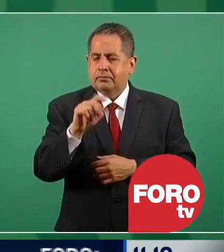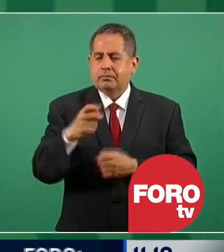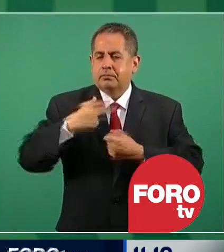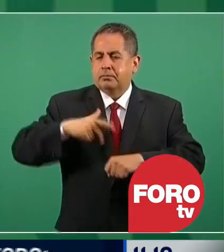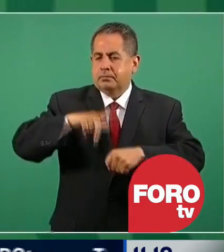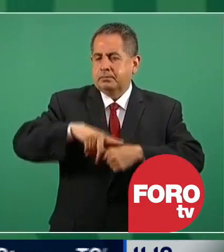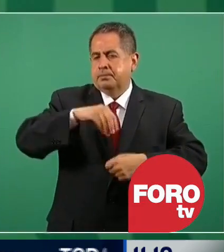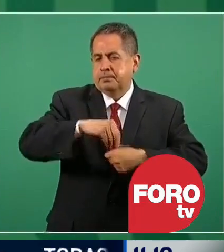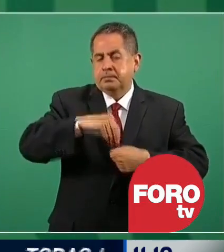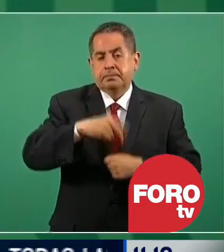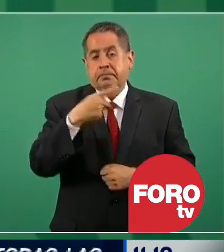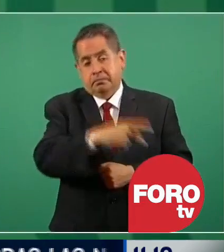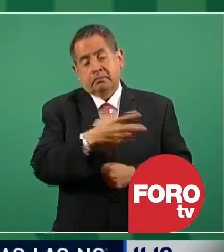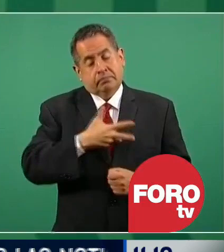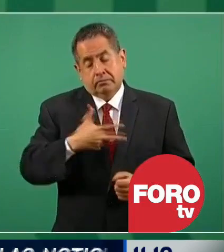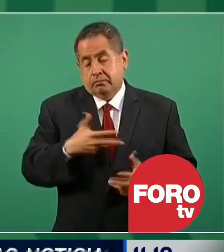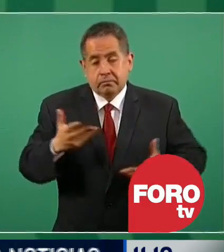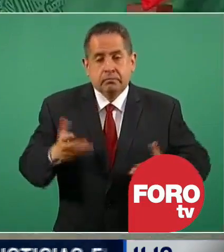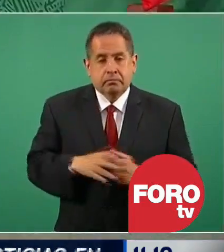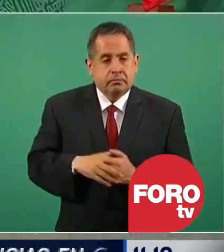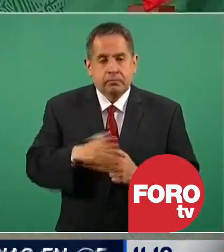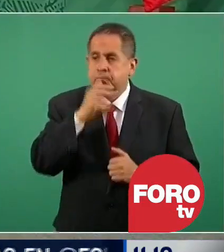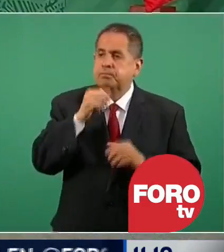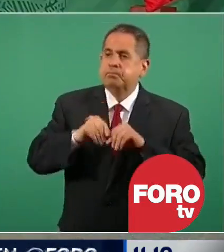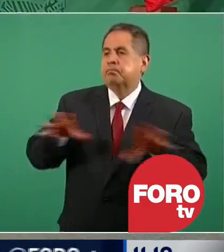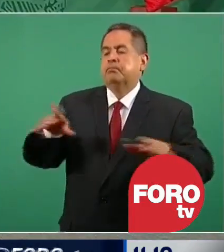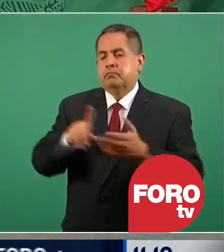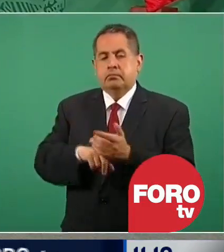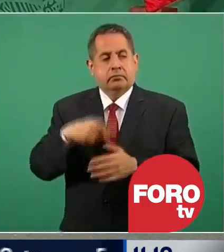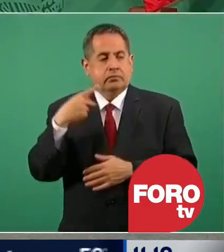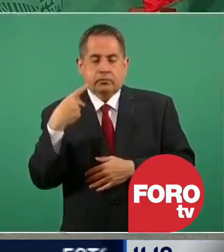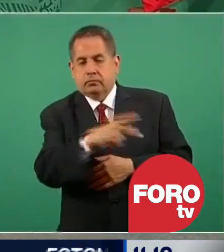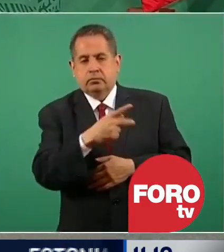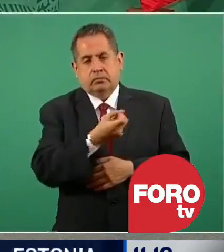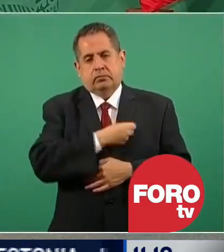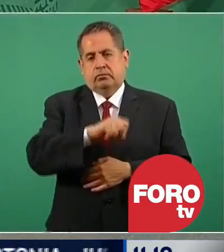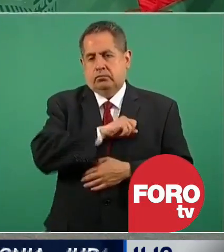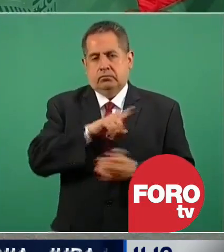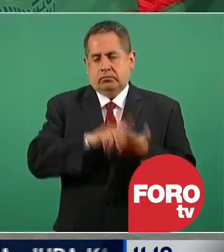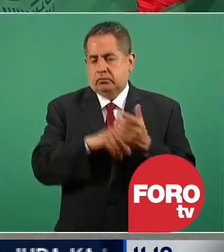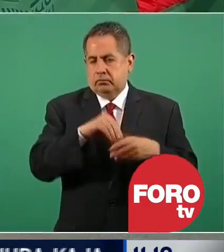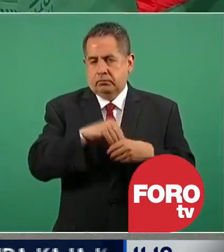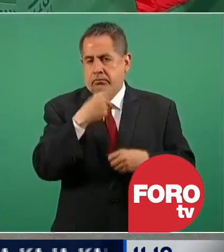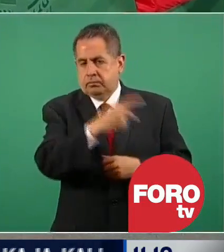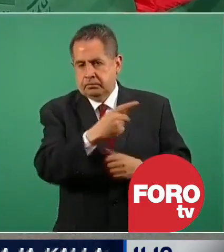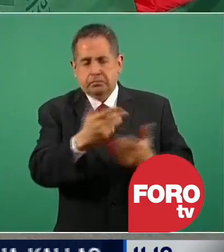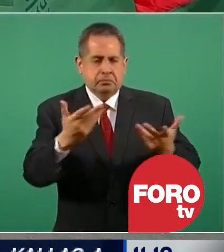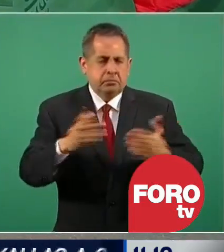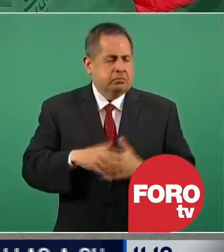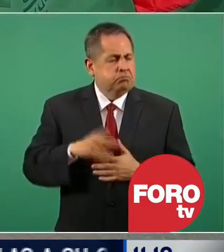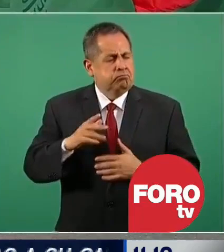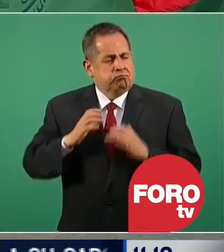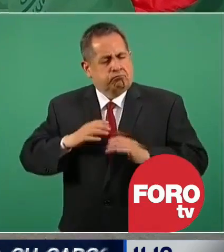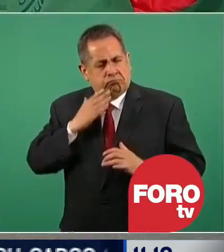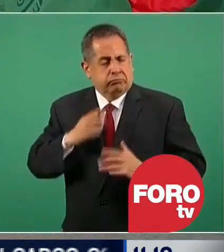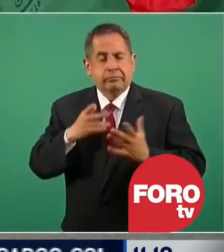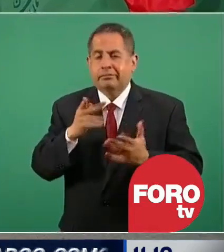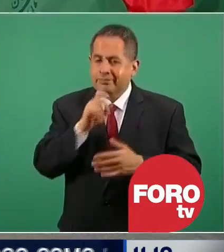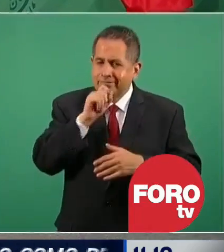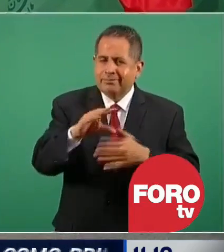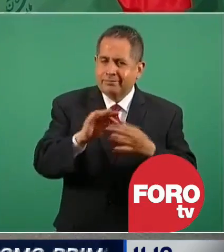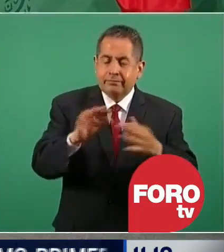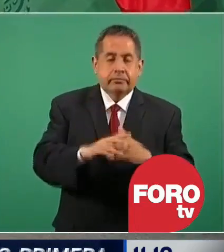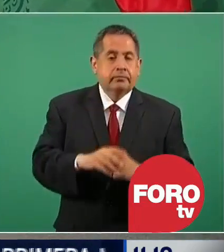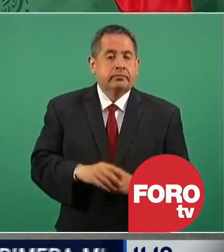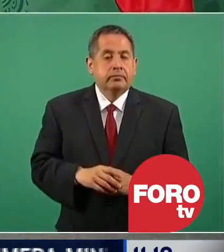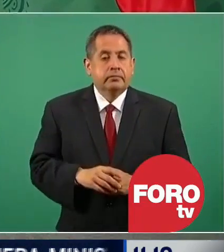y por supuesto son datos sensibles del estado de salud. Y por otra parte, sí manifestarte que